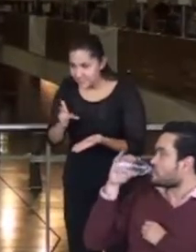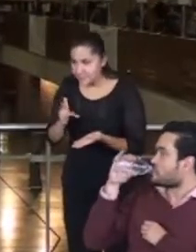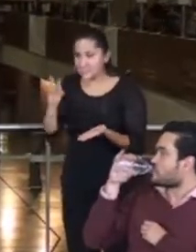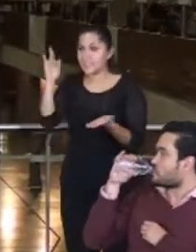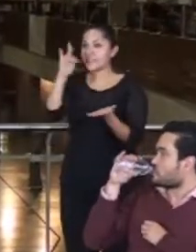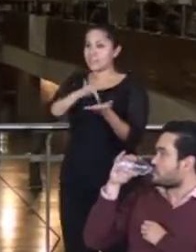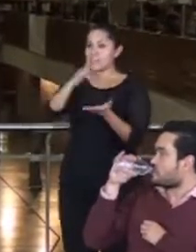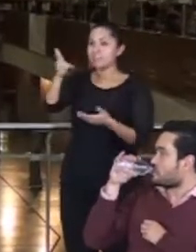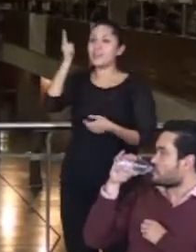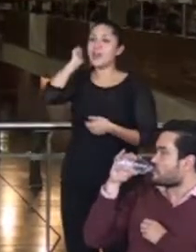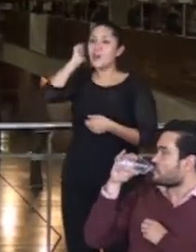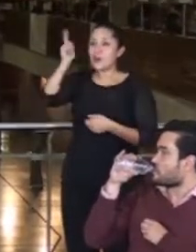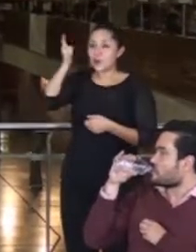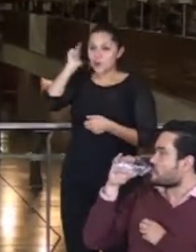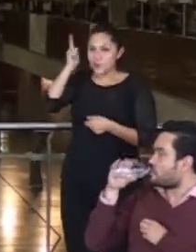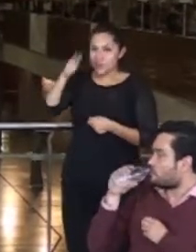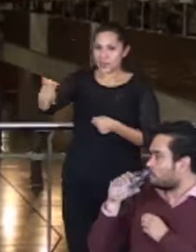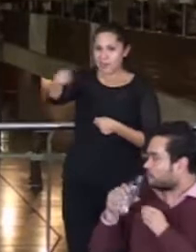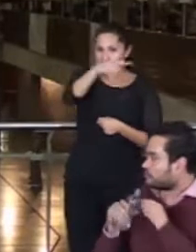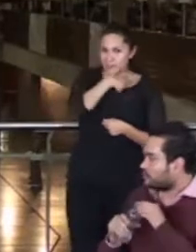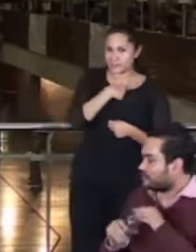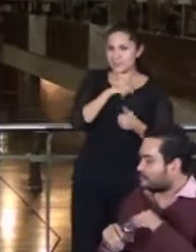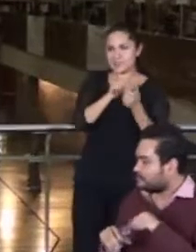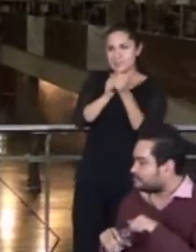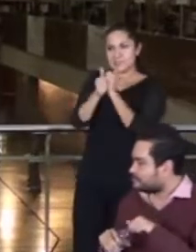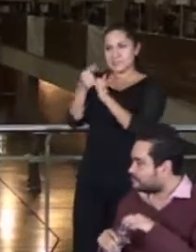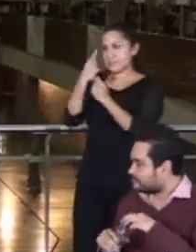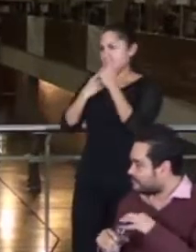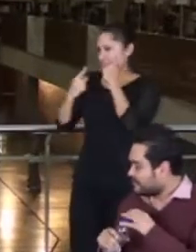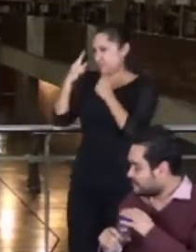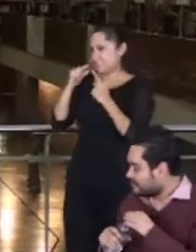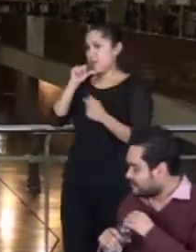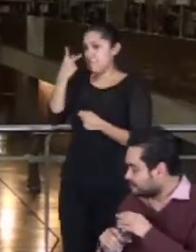lágrimas y si aparece la lágrima bienvenida